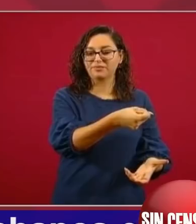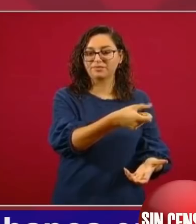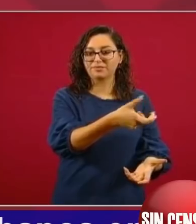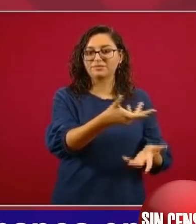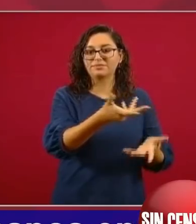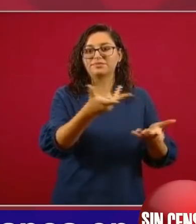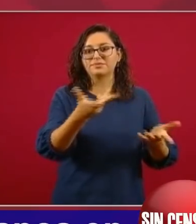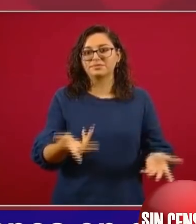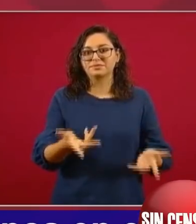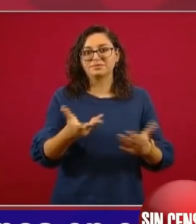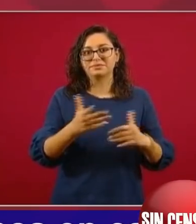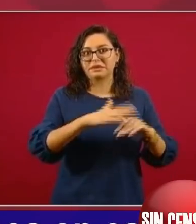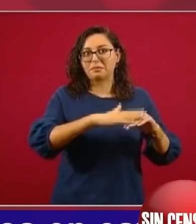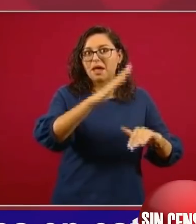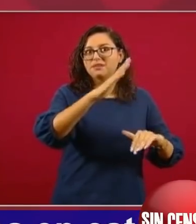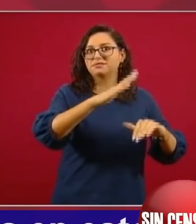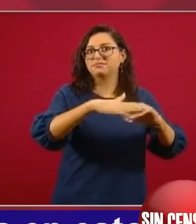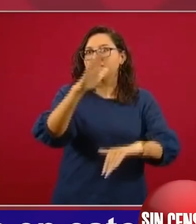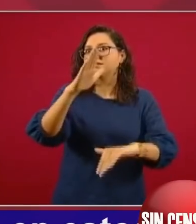Y también hacia arriba.